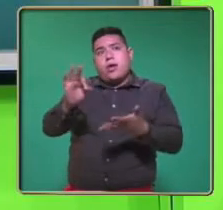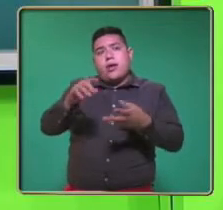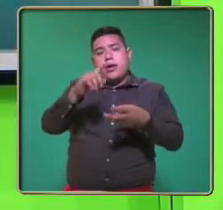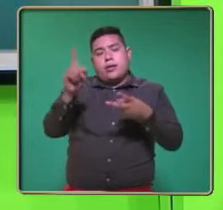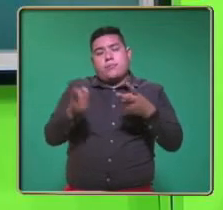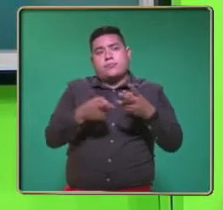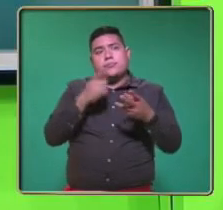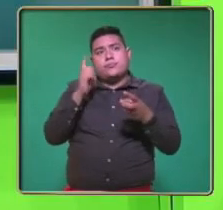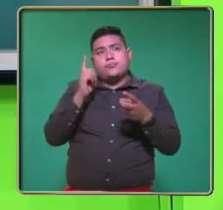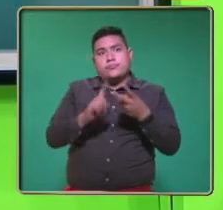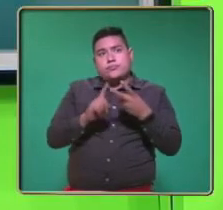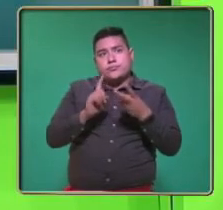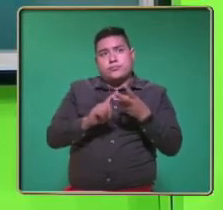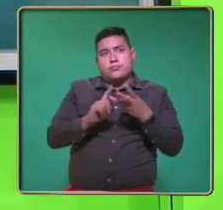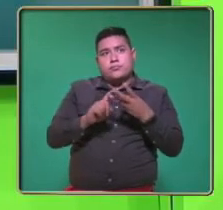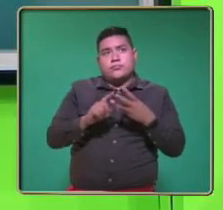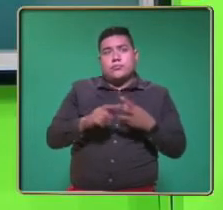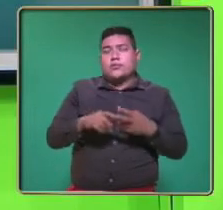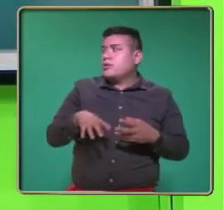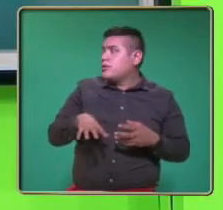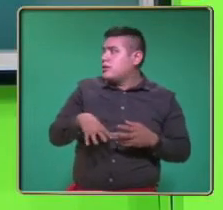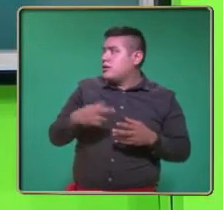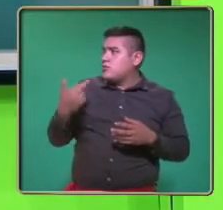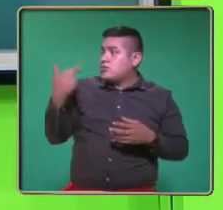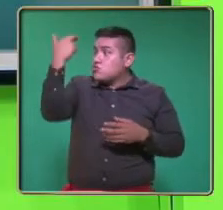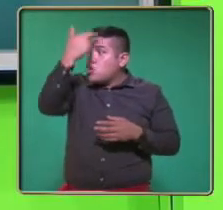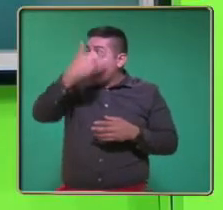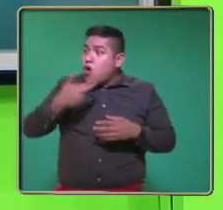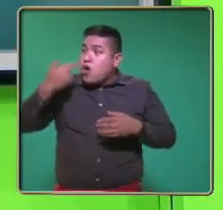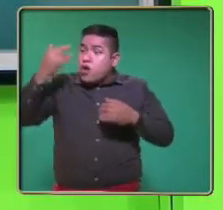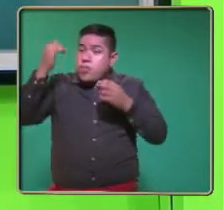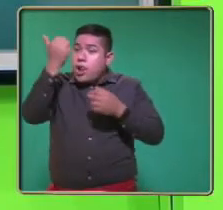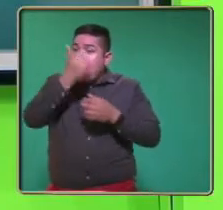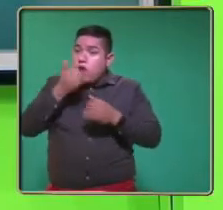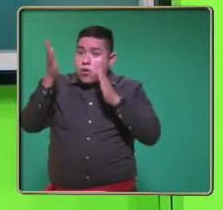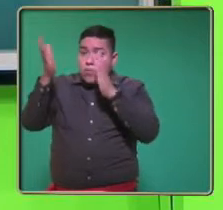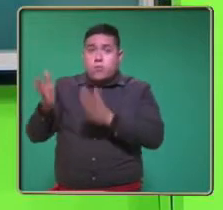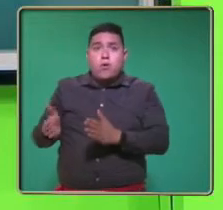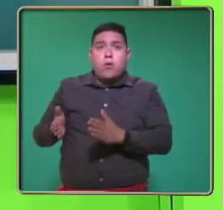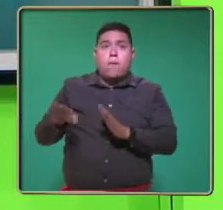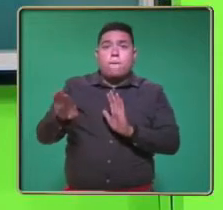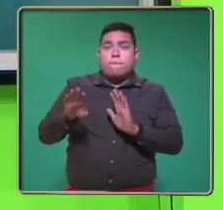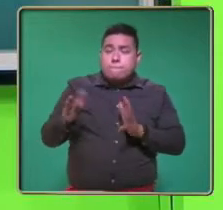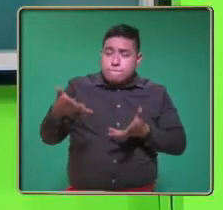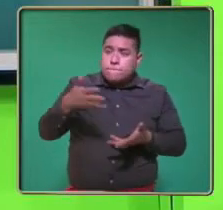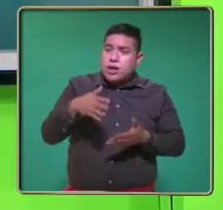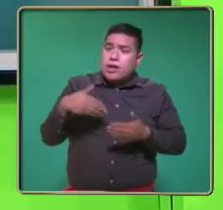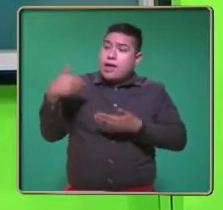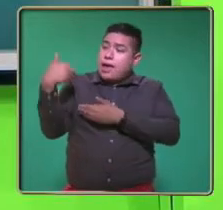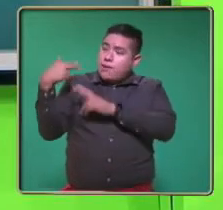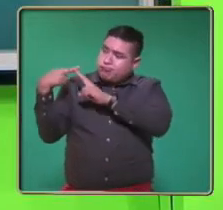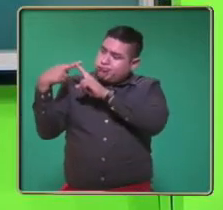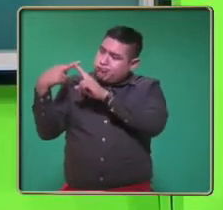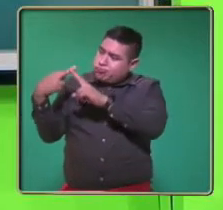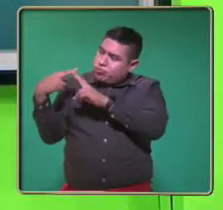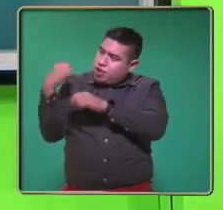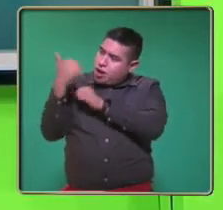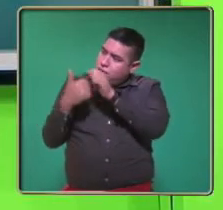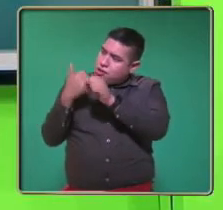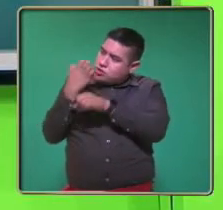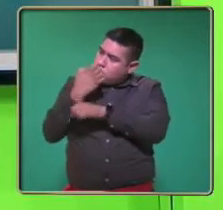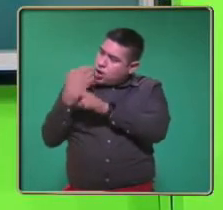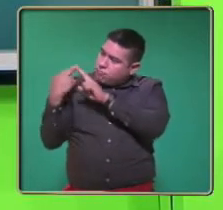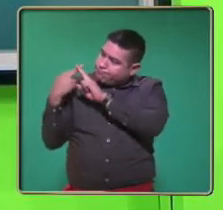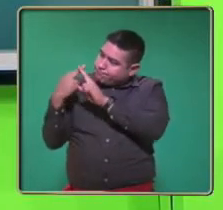y es el análisis de caso medio. ¿Qué significa? Que ya vamos con un avance del ciclo escolar y nosotros tenemos